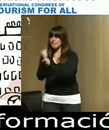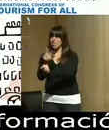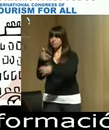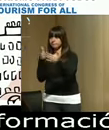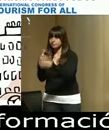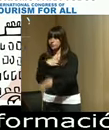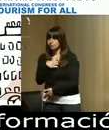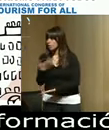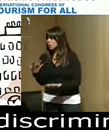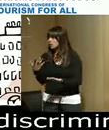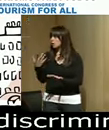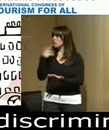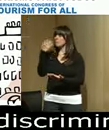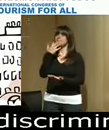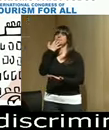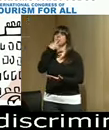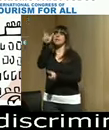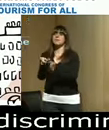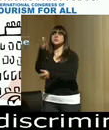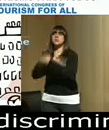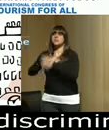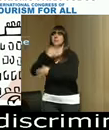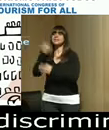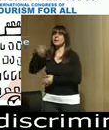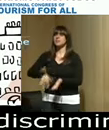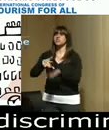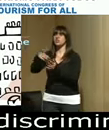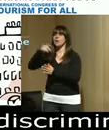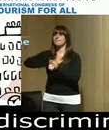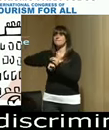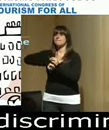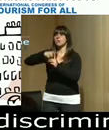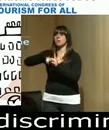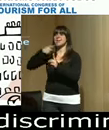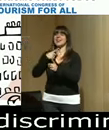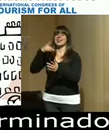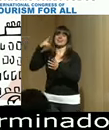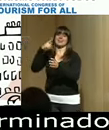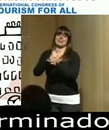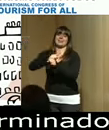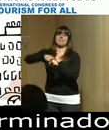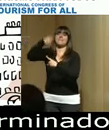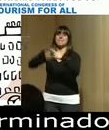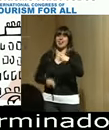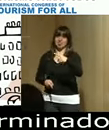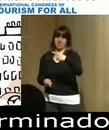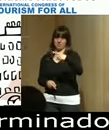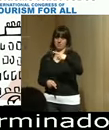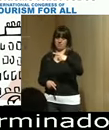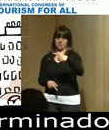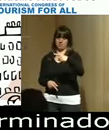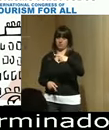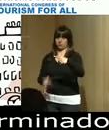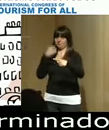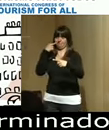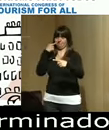no puede acceder a ellos, donde las personas con discapacidad tienen también una mayor probabilidad de tener empleos a tiempo parcial, con estudios que hemos hecho anteriormente, donde las